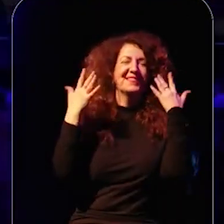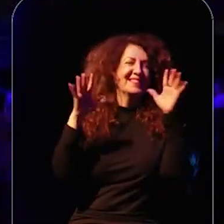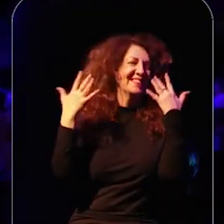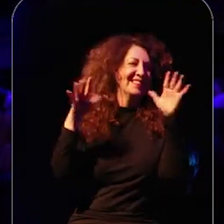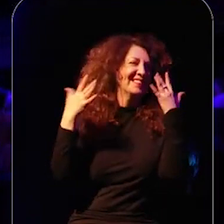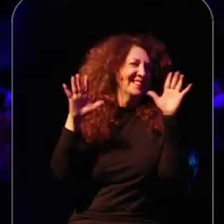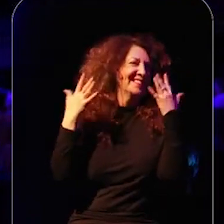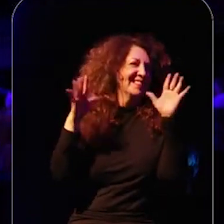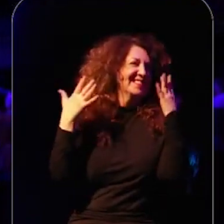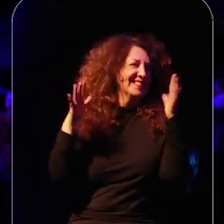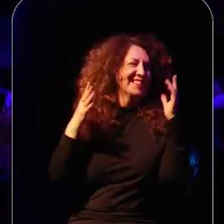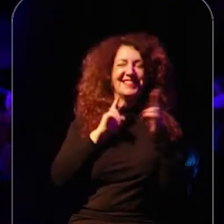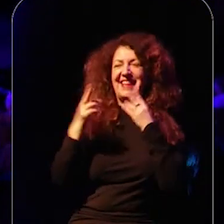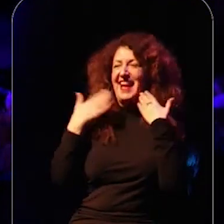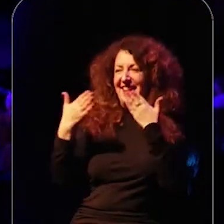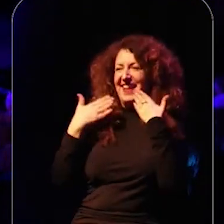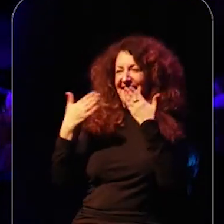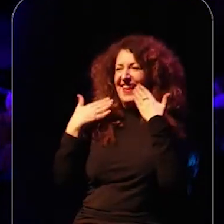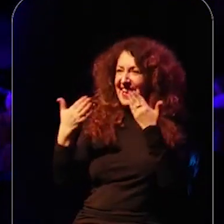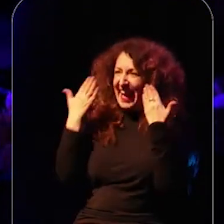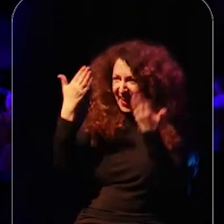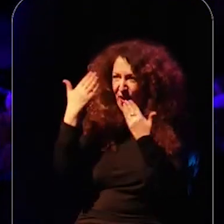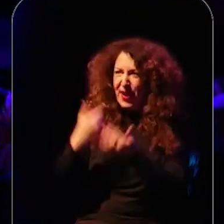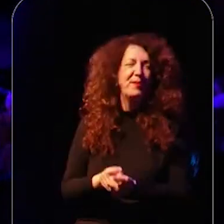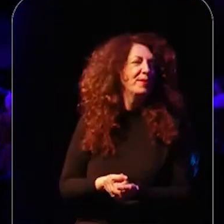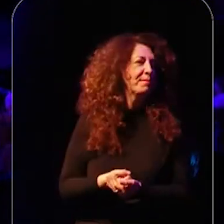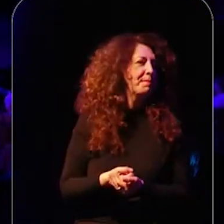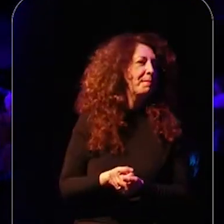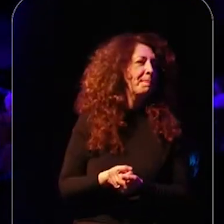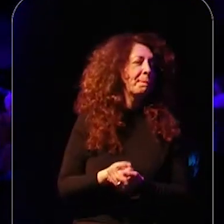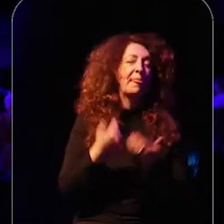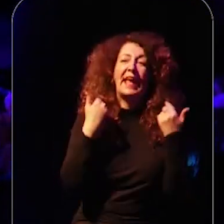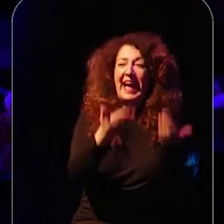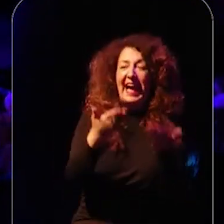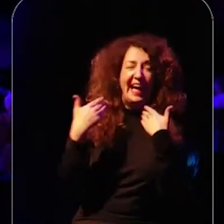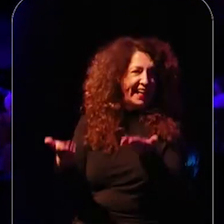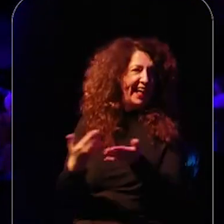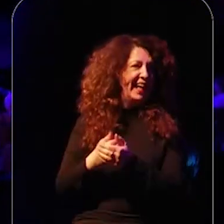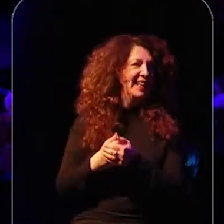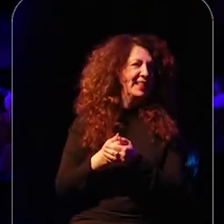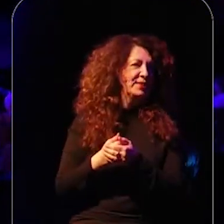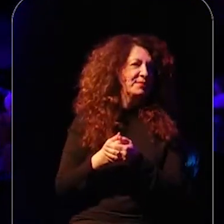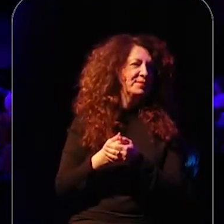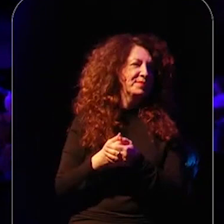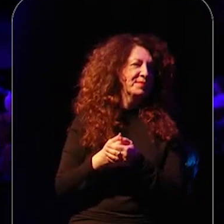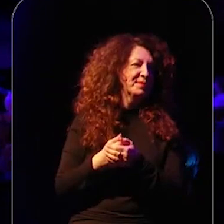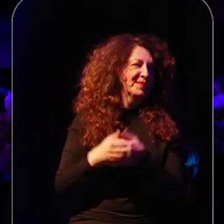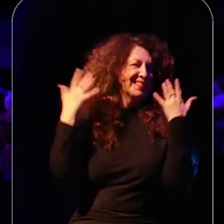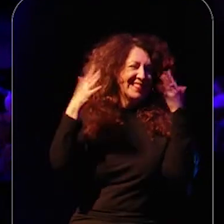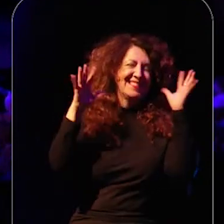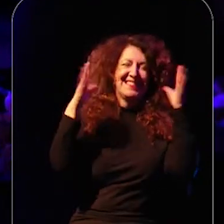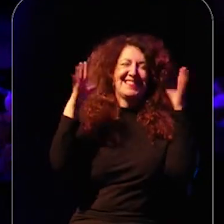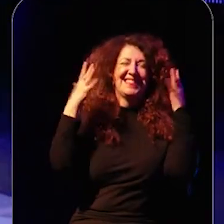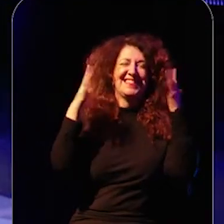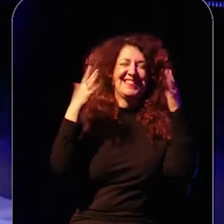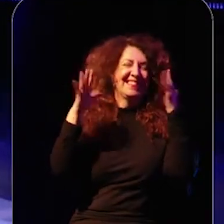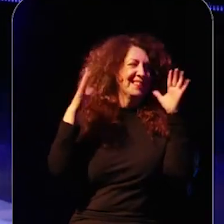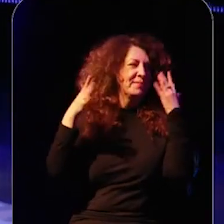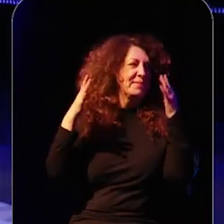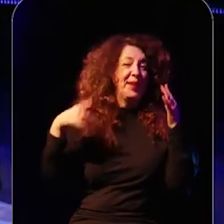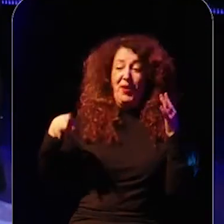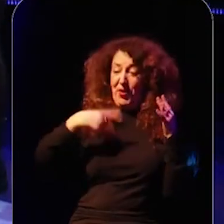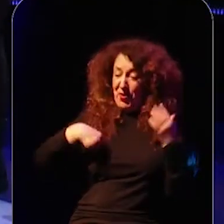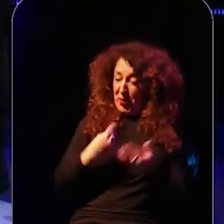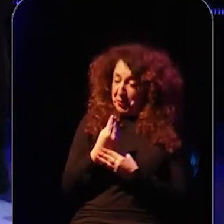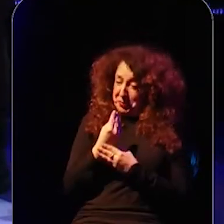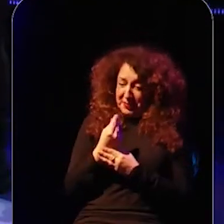Muchísimas gracias. Gracias. Muchas gracias. Enhorabuena. Un regalito de parte de la organización. Muchas gracias. De TechFit. Que nosotros aún no